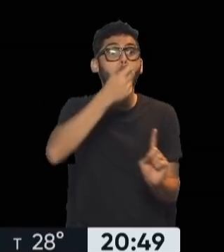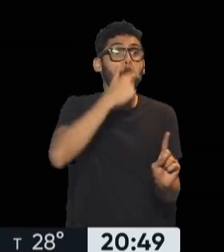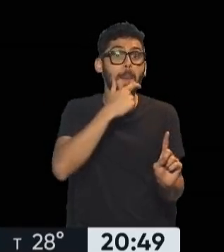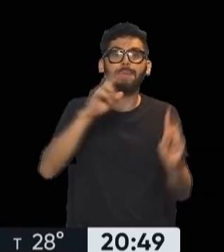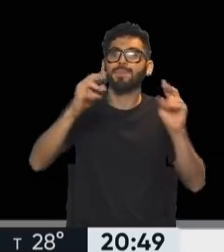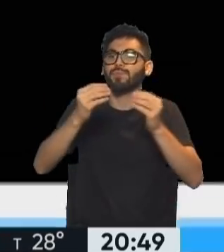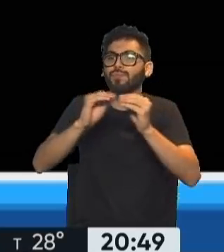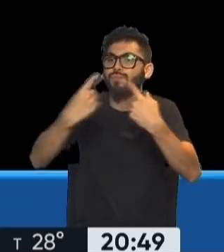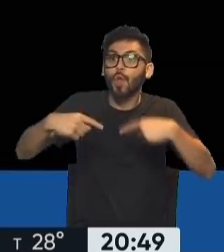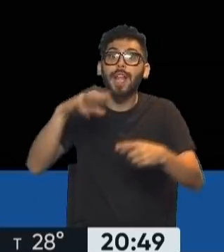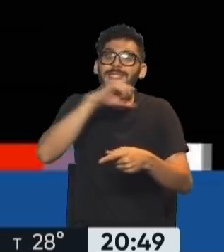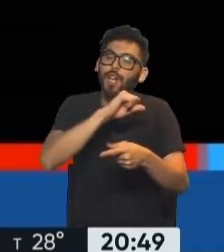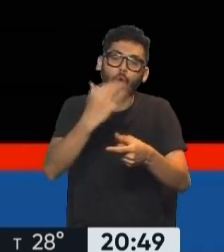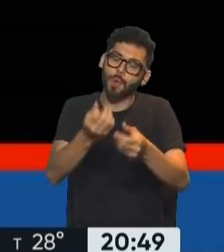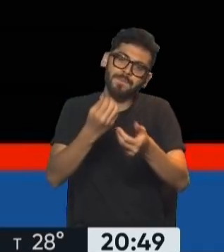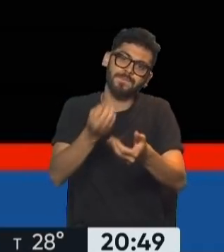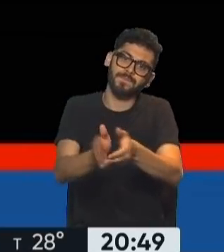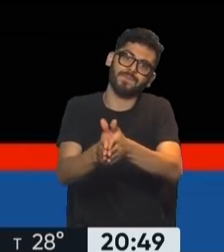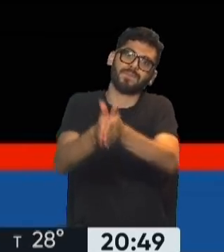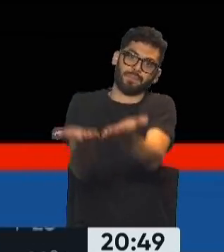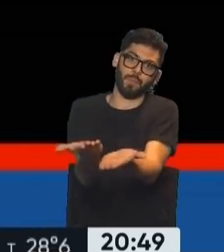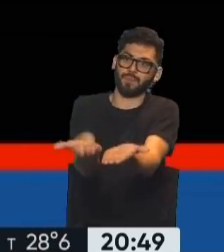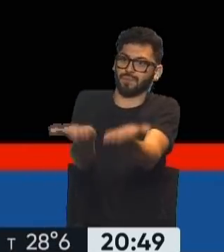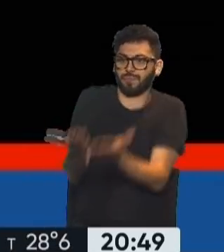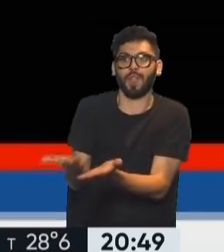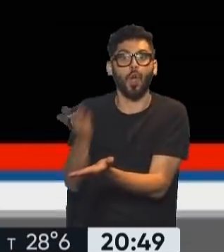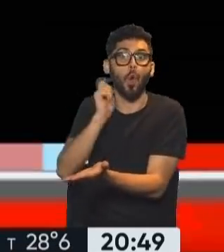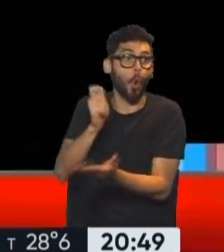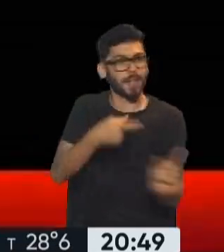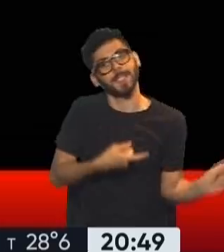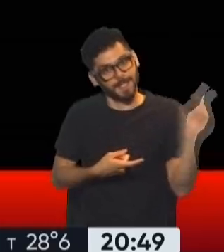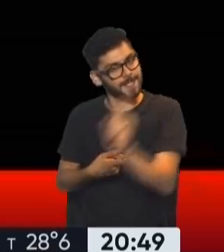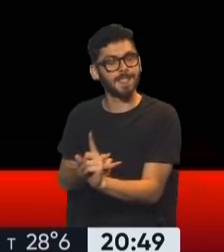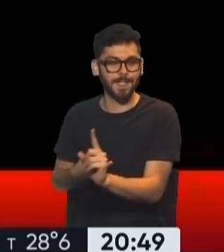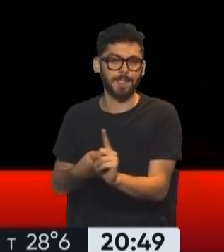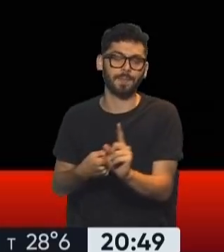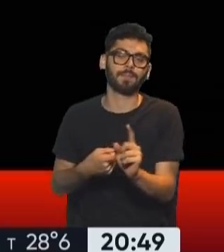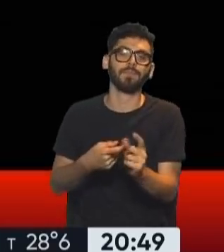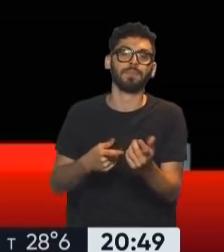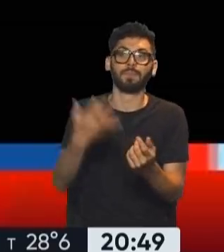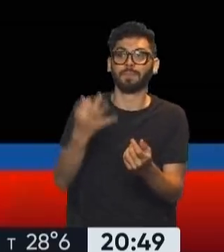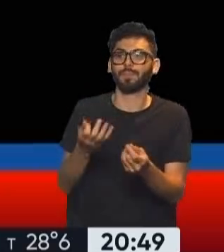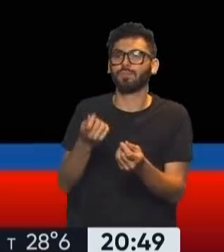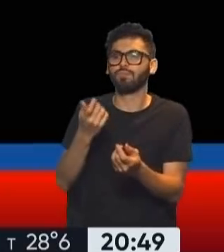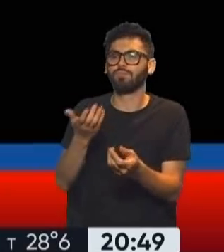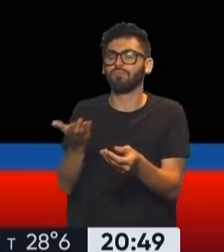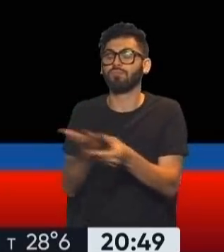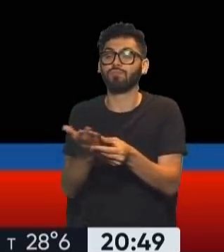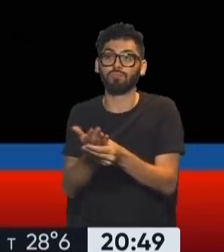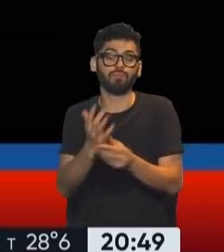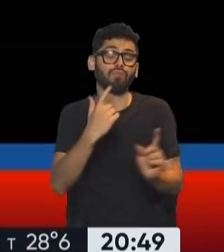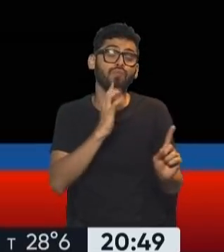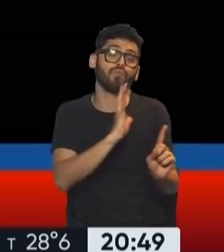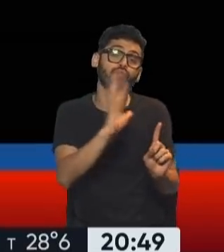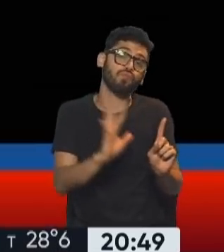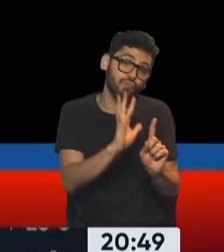pueda presentarse a la indagatoria ante la justicia. Estamos hablando de esta causa por espionaje, supuesto espionaje,